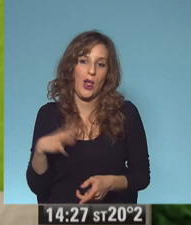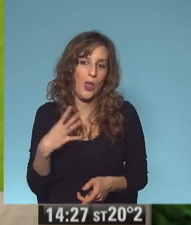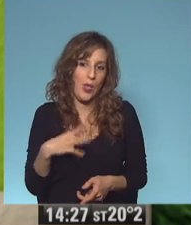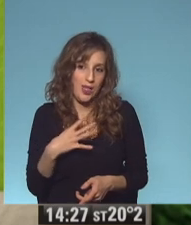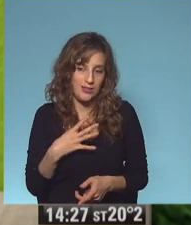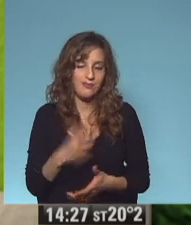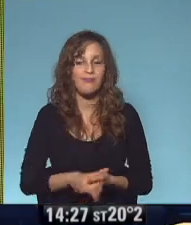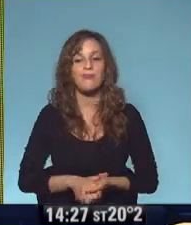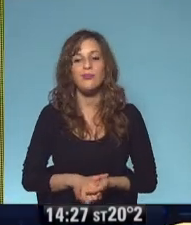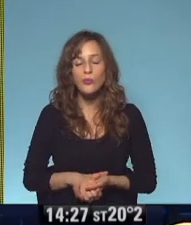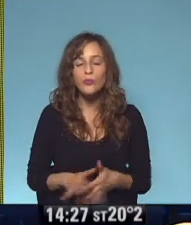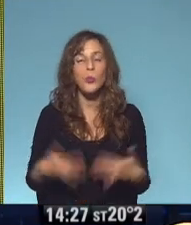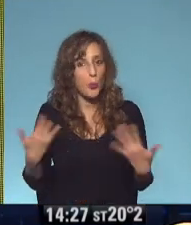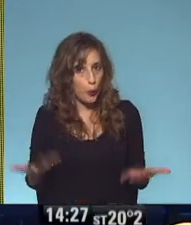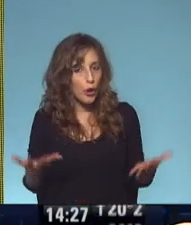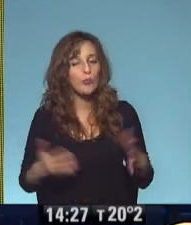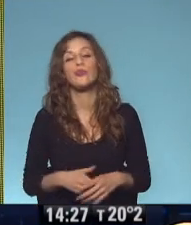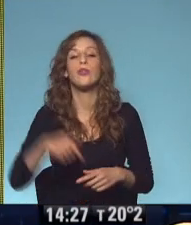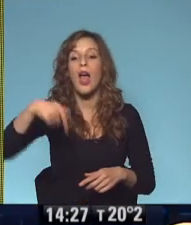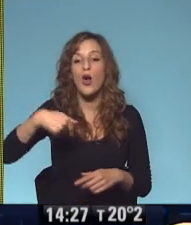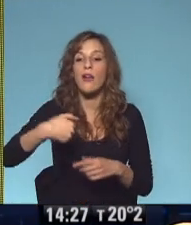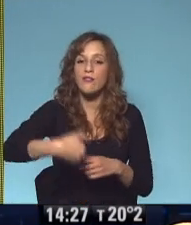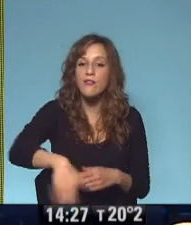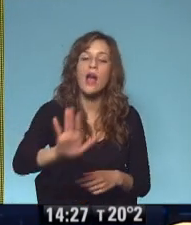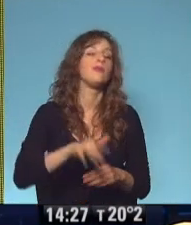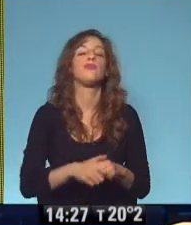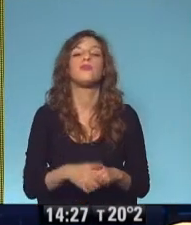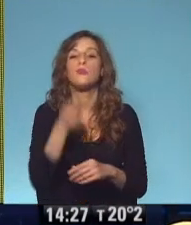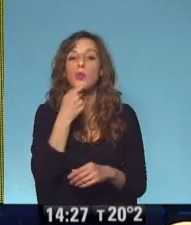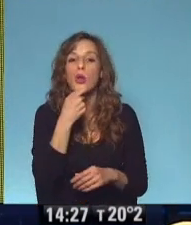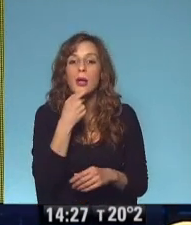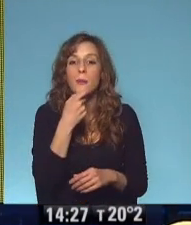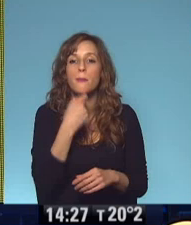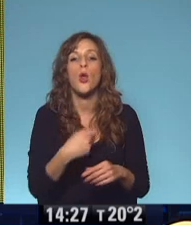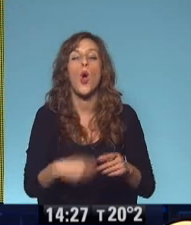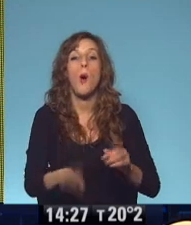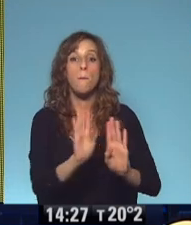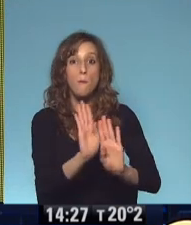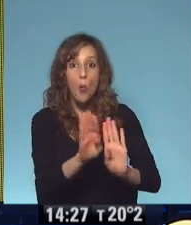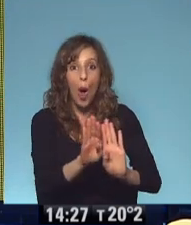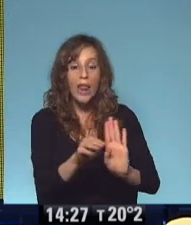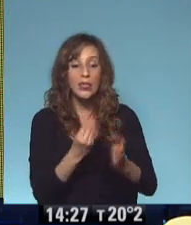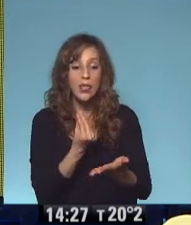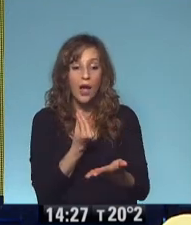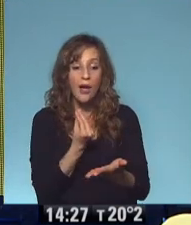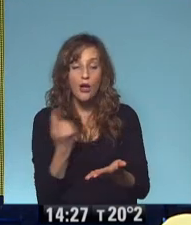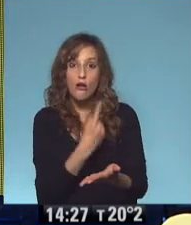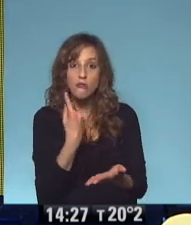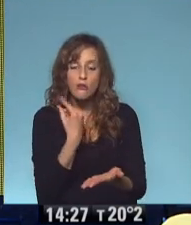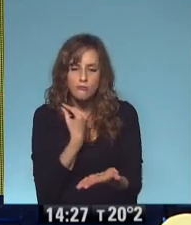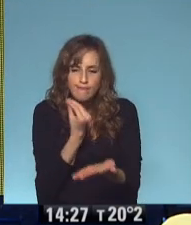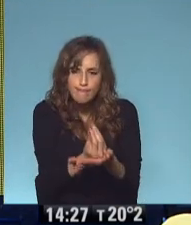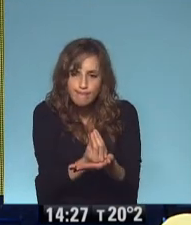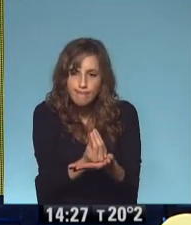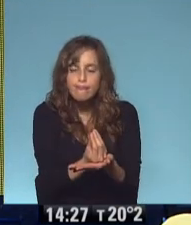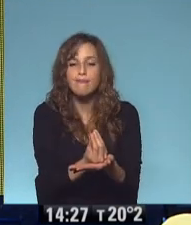Bien, vamos a hacer algunos recorridos. Ajá. ¿Sí? Si nos paramos en un lugar, por ejemplo, en una de las entradas, para tratar de llegar a algún lugar del parque